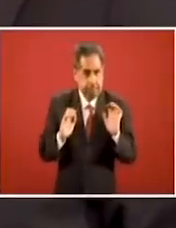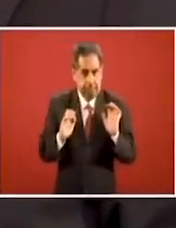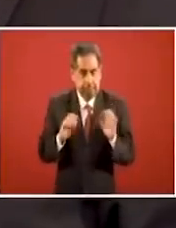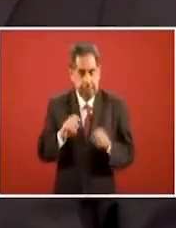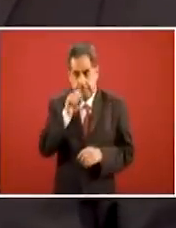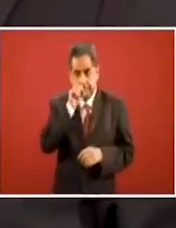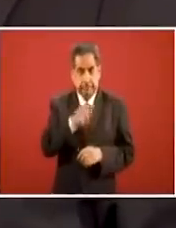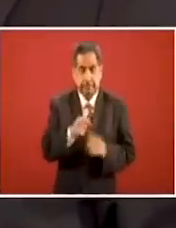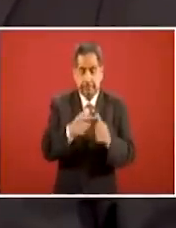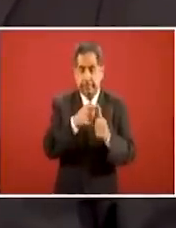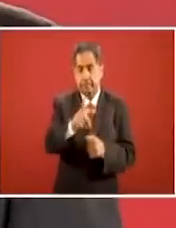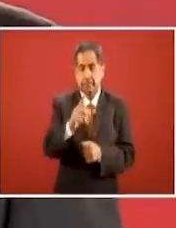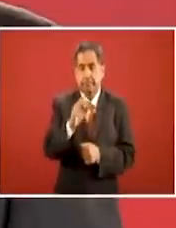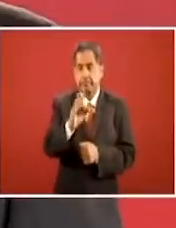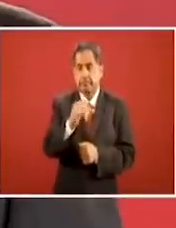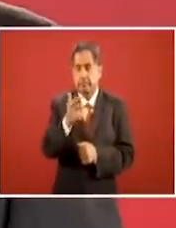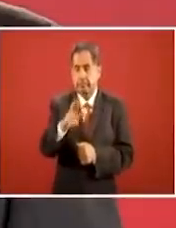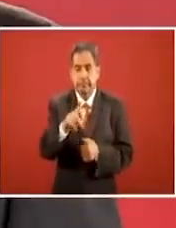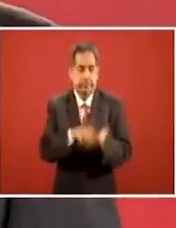el fiscal.